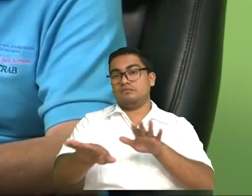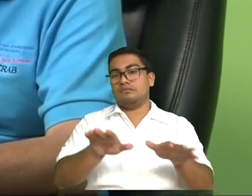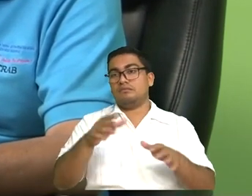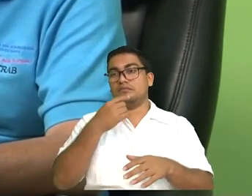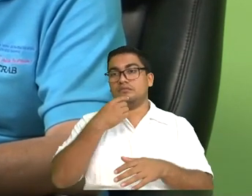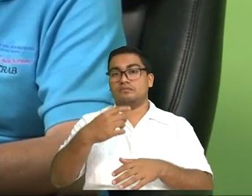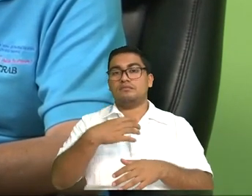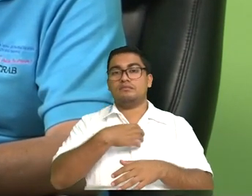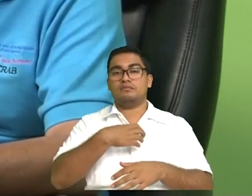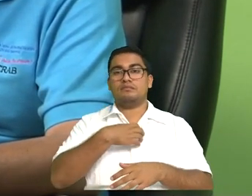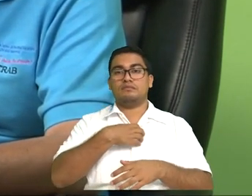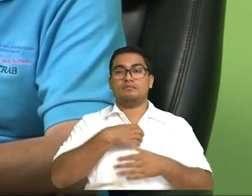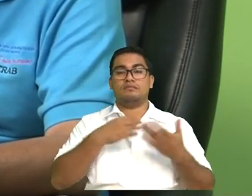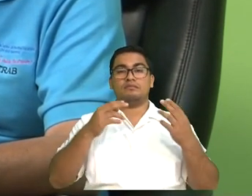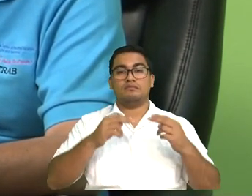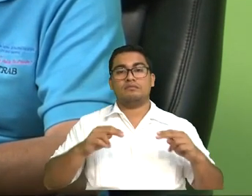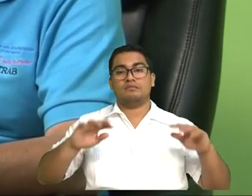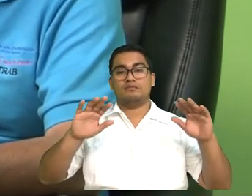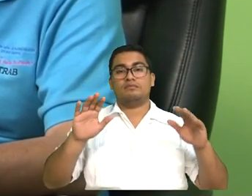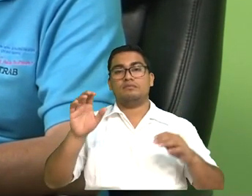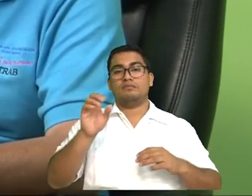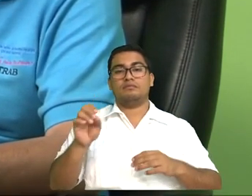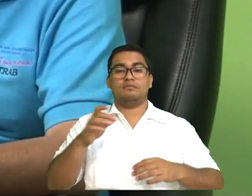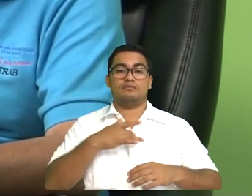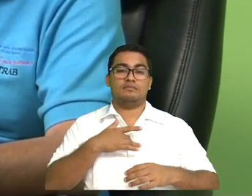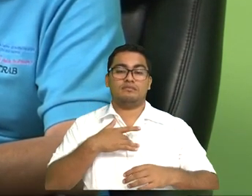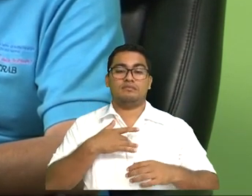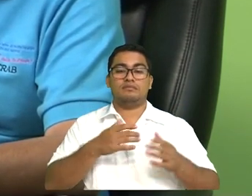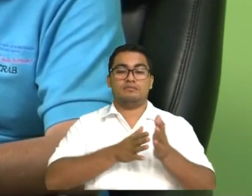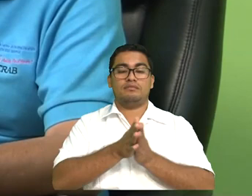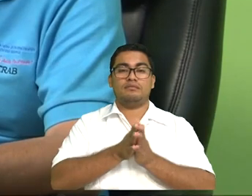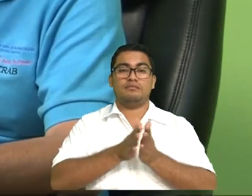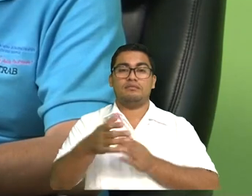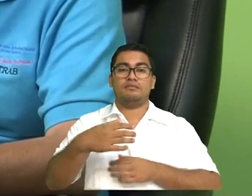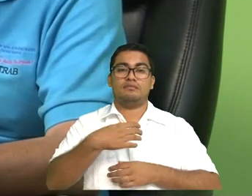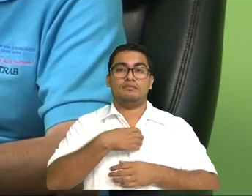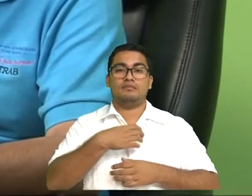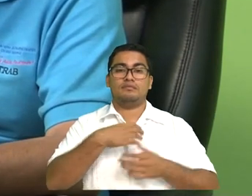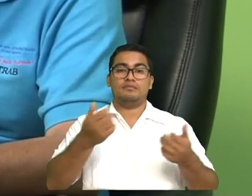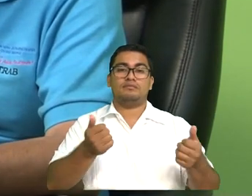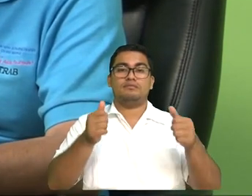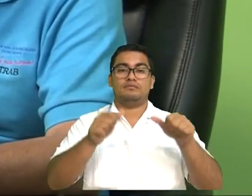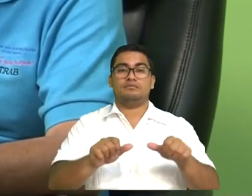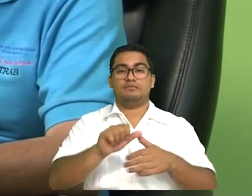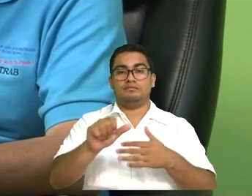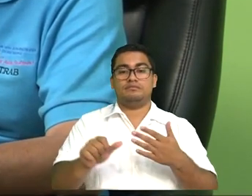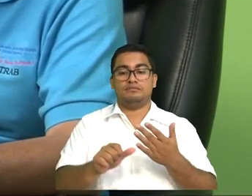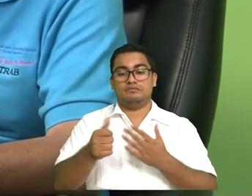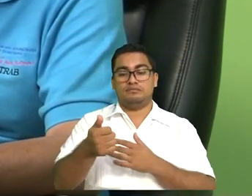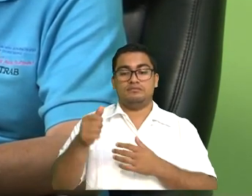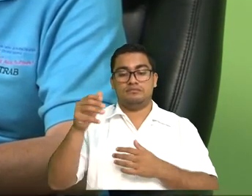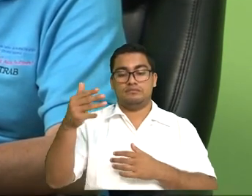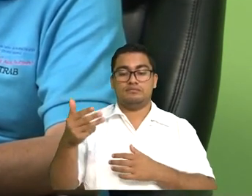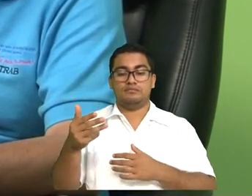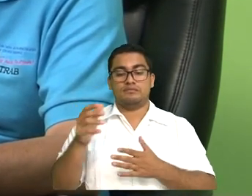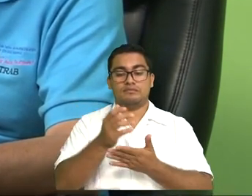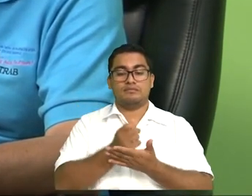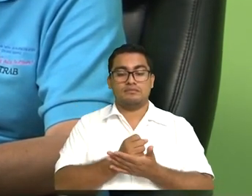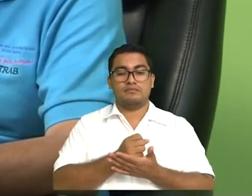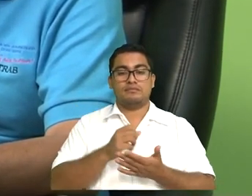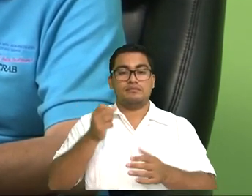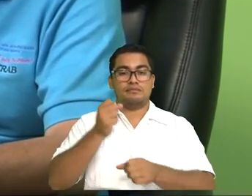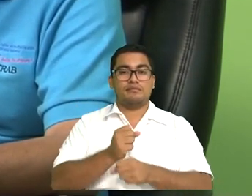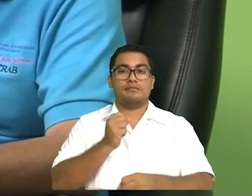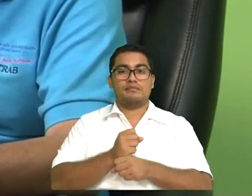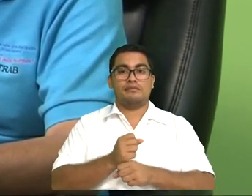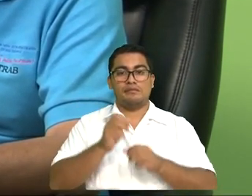su naturaleza o por la índole de las necesidades que se satisfacen de conformidad al artículo 69 del Código del